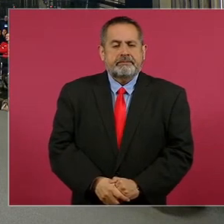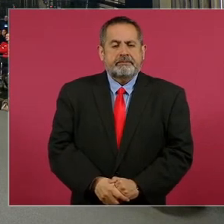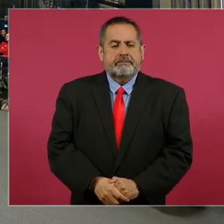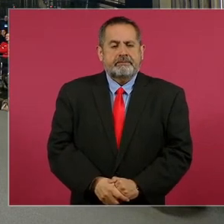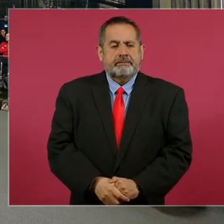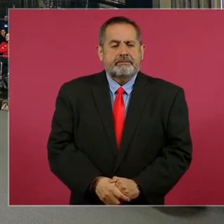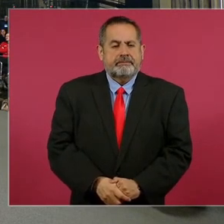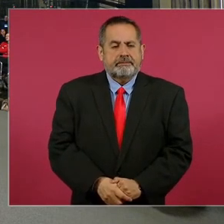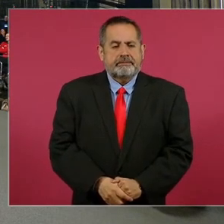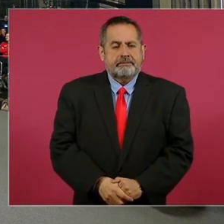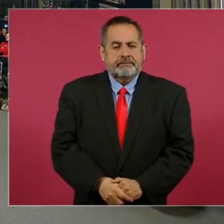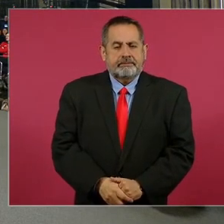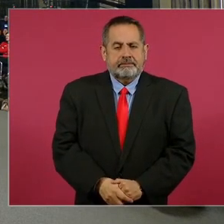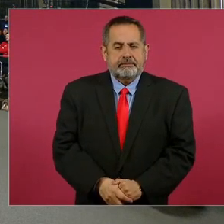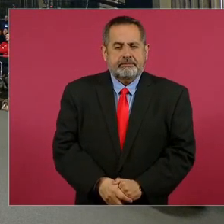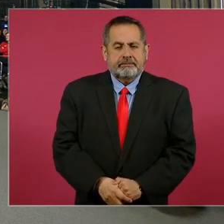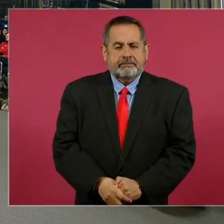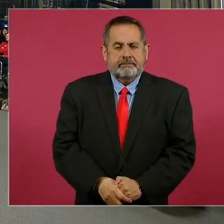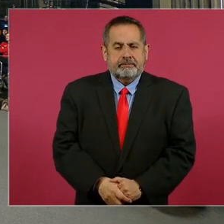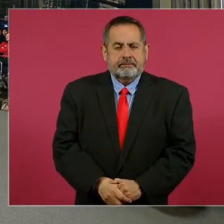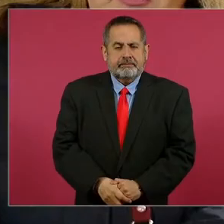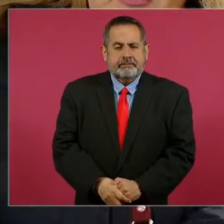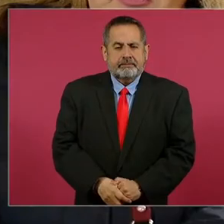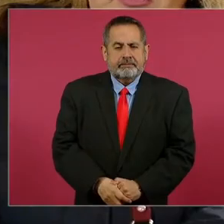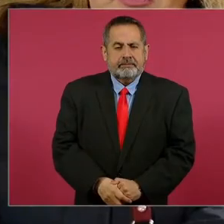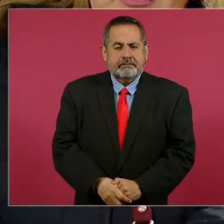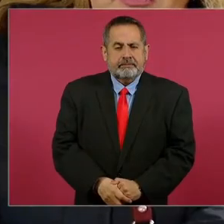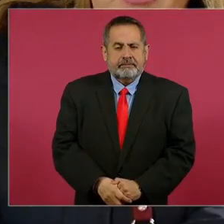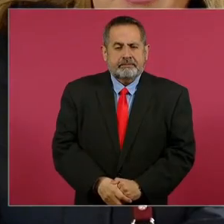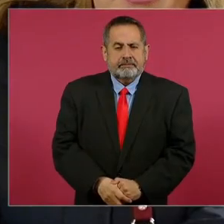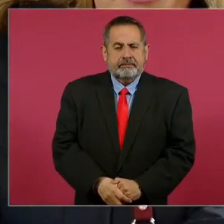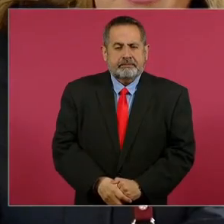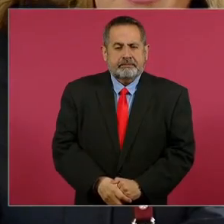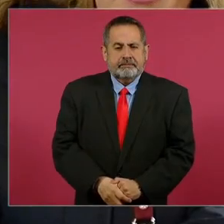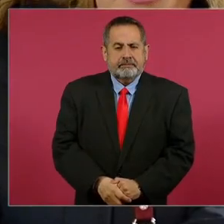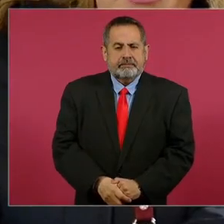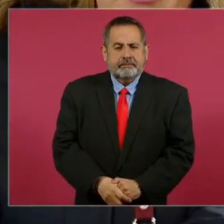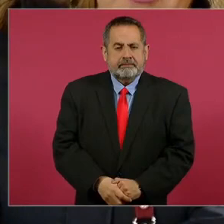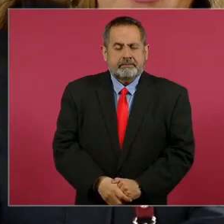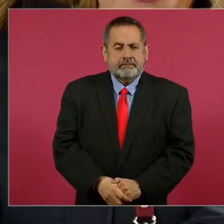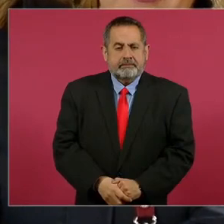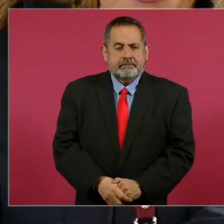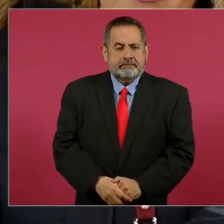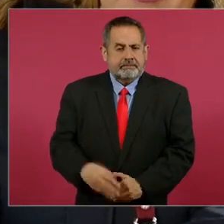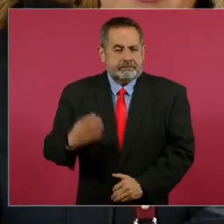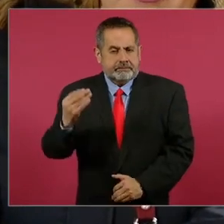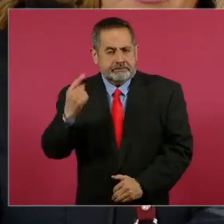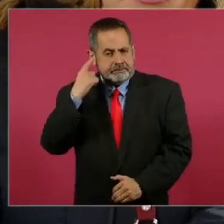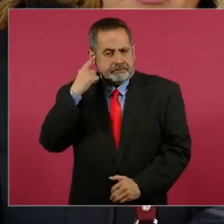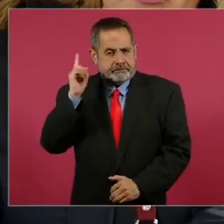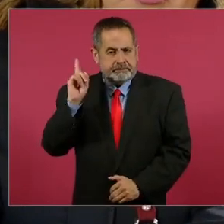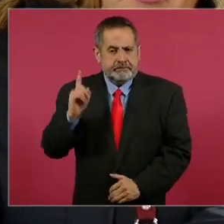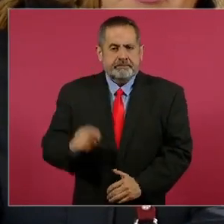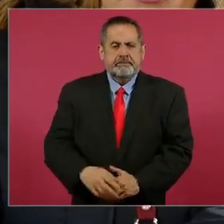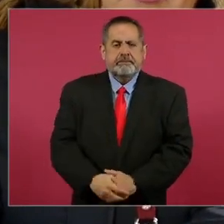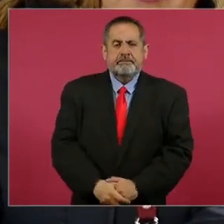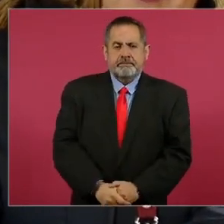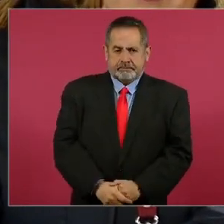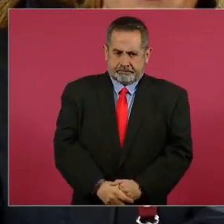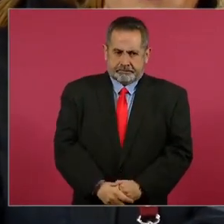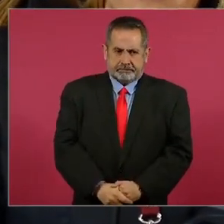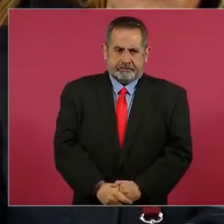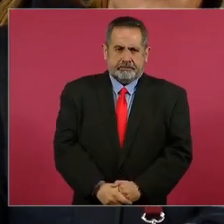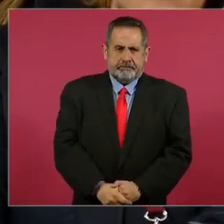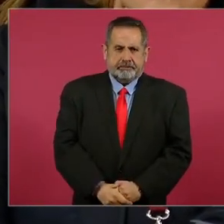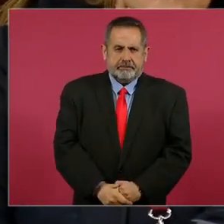desaparecidas a familias y de repente la persona desaparecida aparece caminando cuando ya lo tienen